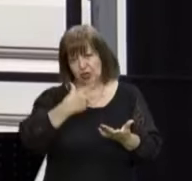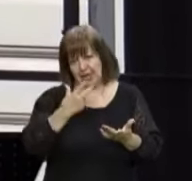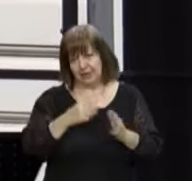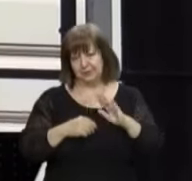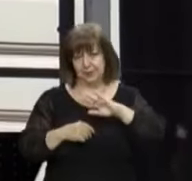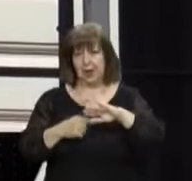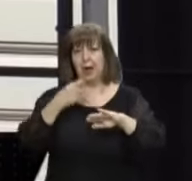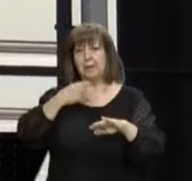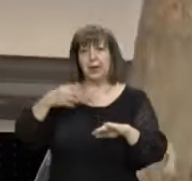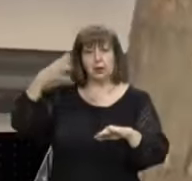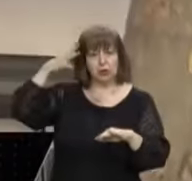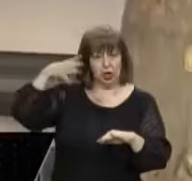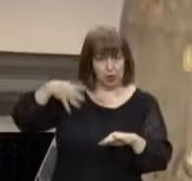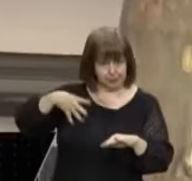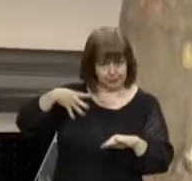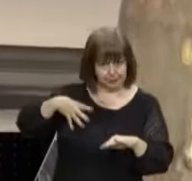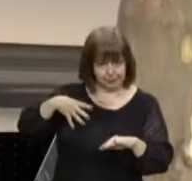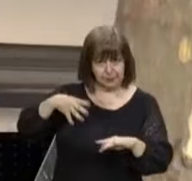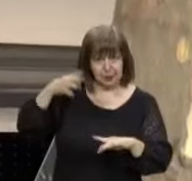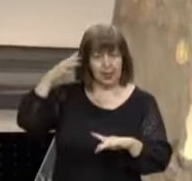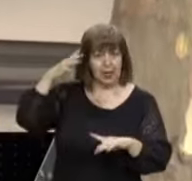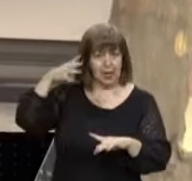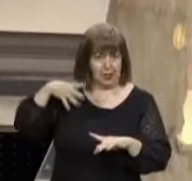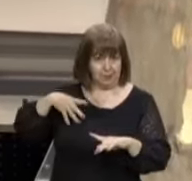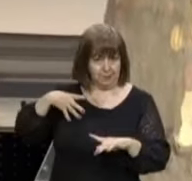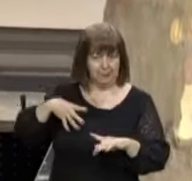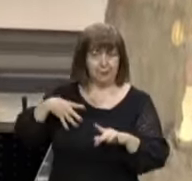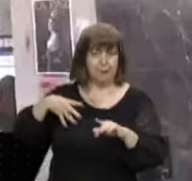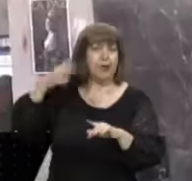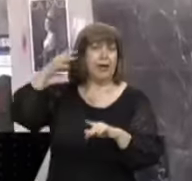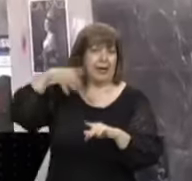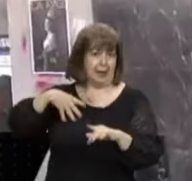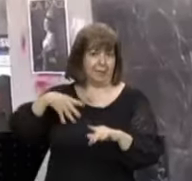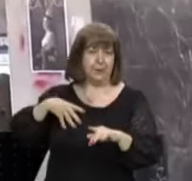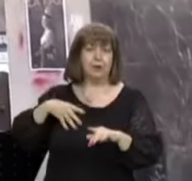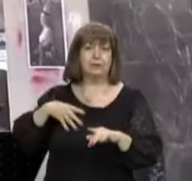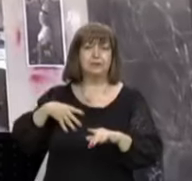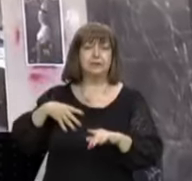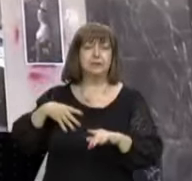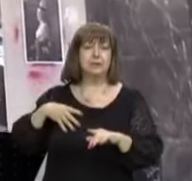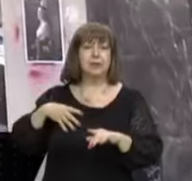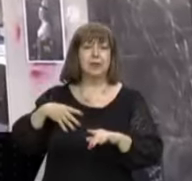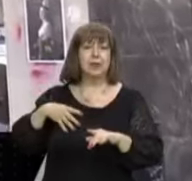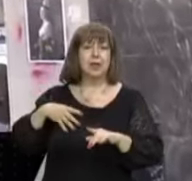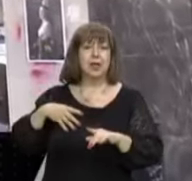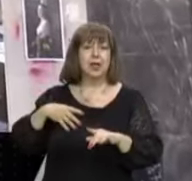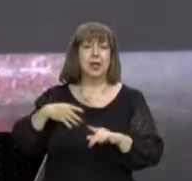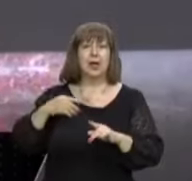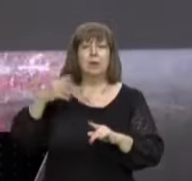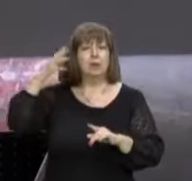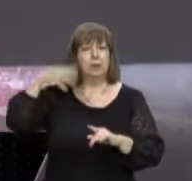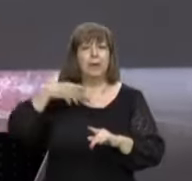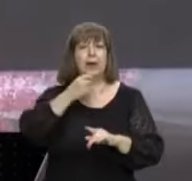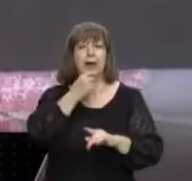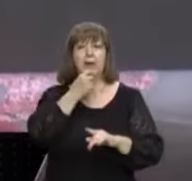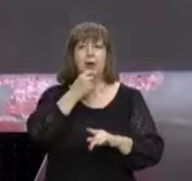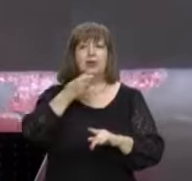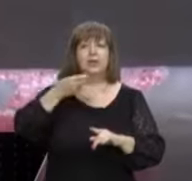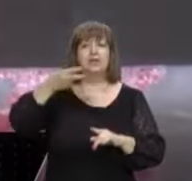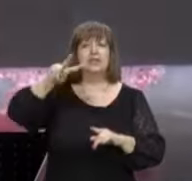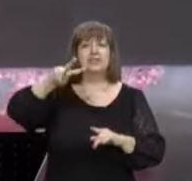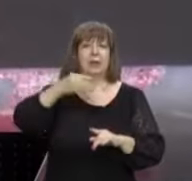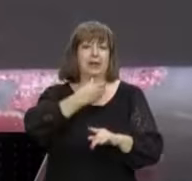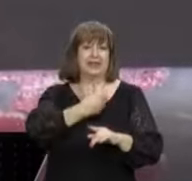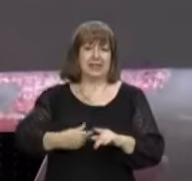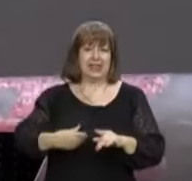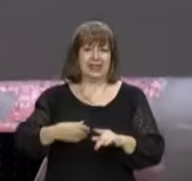llega Victoria Villarruel, la vice, sí, de Milei, como se especula. Se ¿dónde supone, la ponemos? Se supone que si viene la vicepresidenta de la Nación,